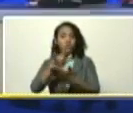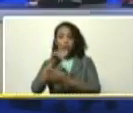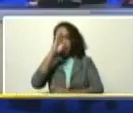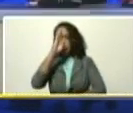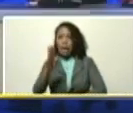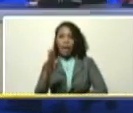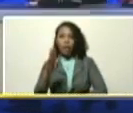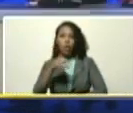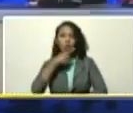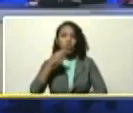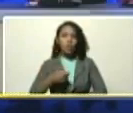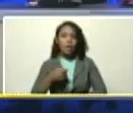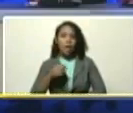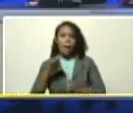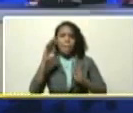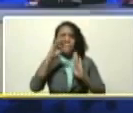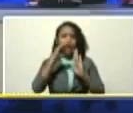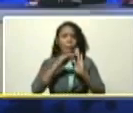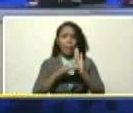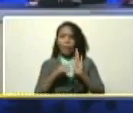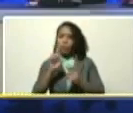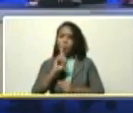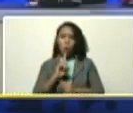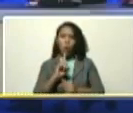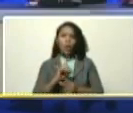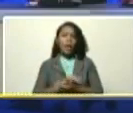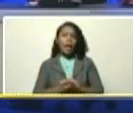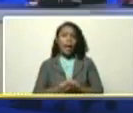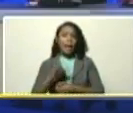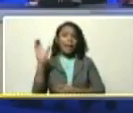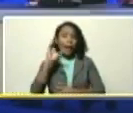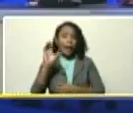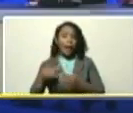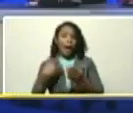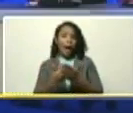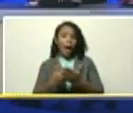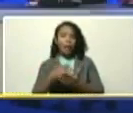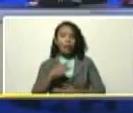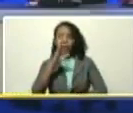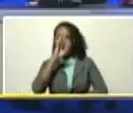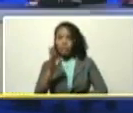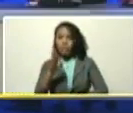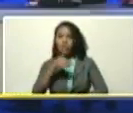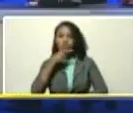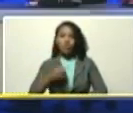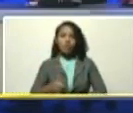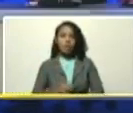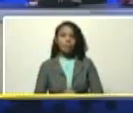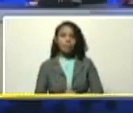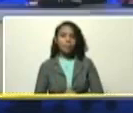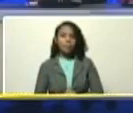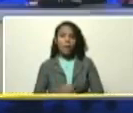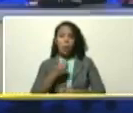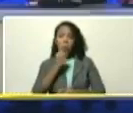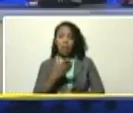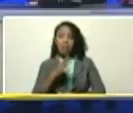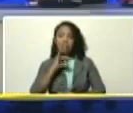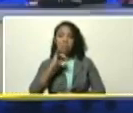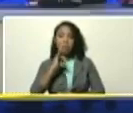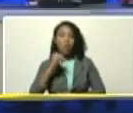directo, sin escala, directo a Moscú, Caracas, Moscú. Buenas noticias, es lo que tenemos